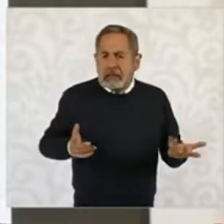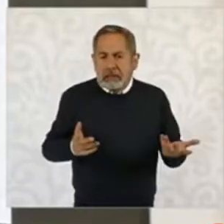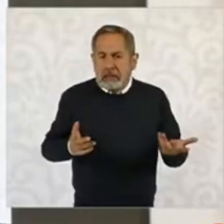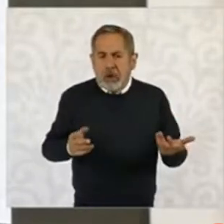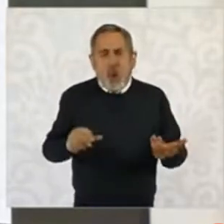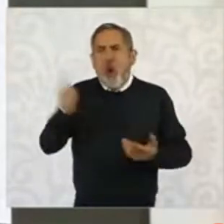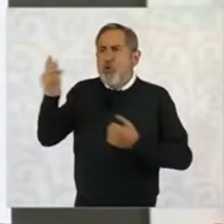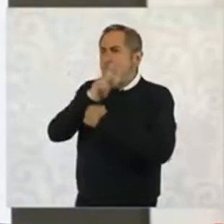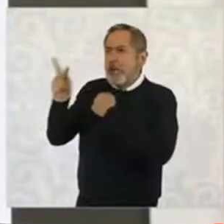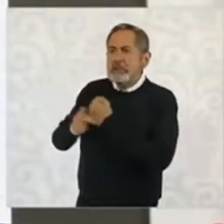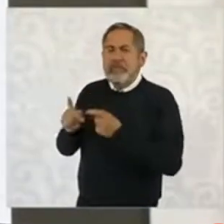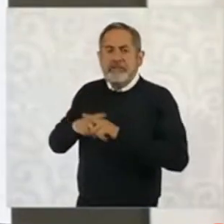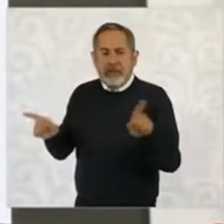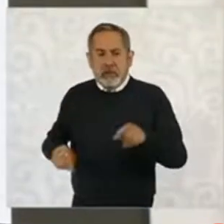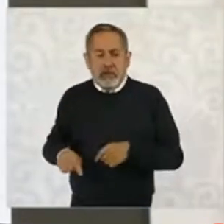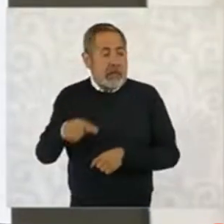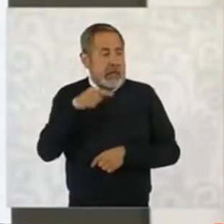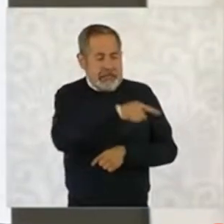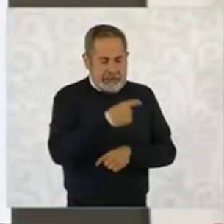Fue